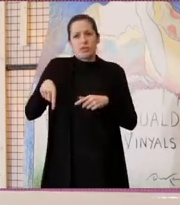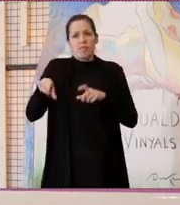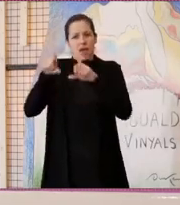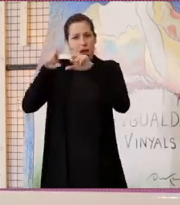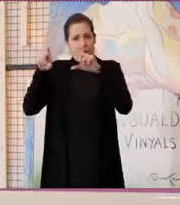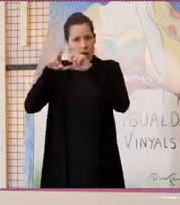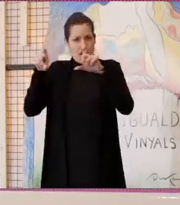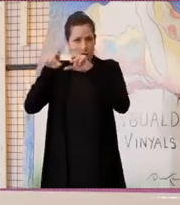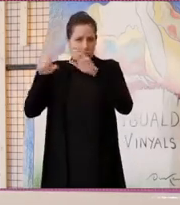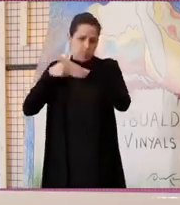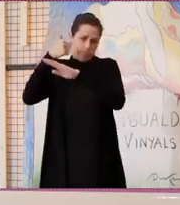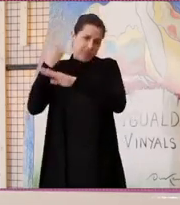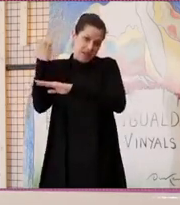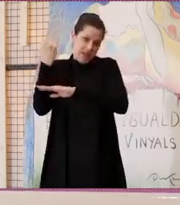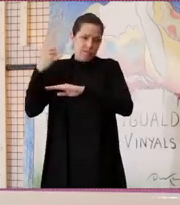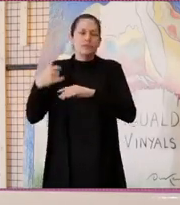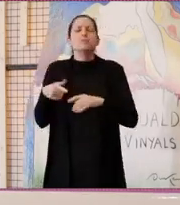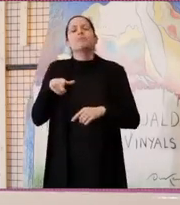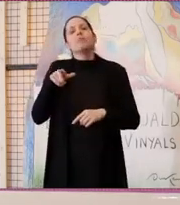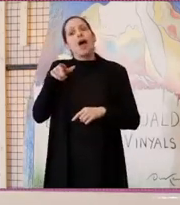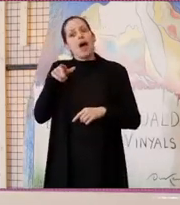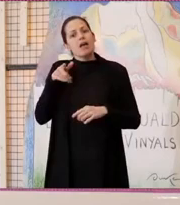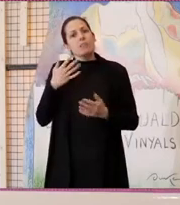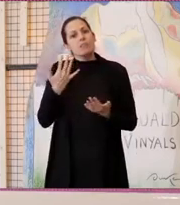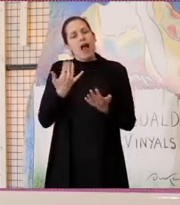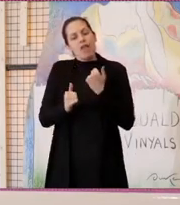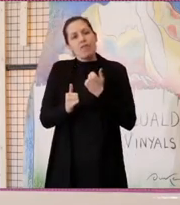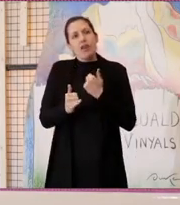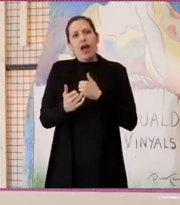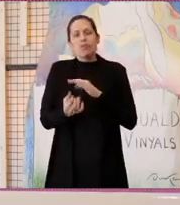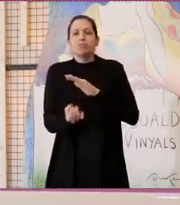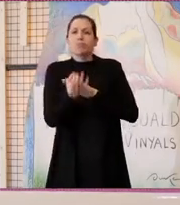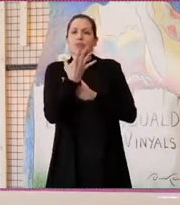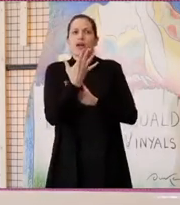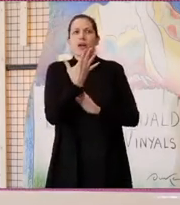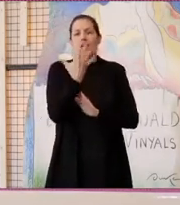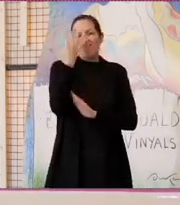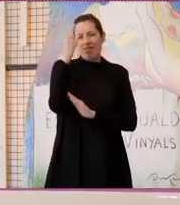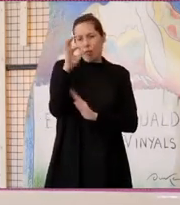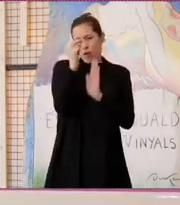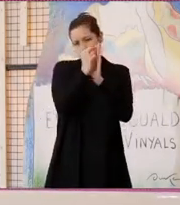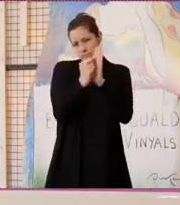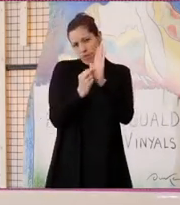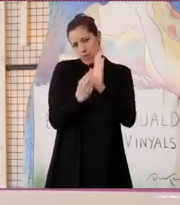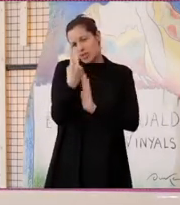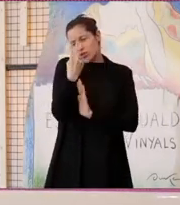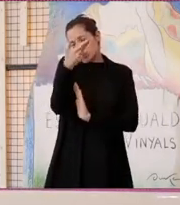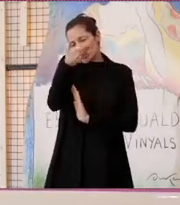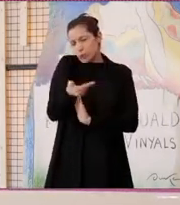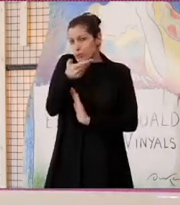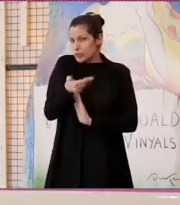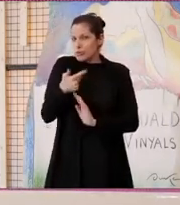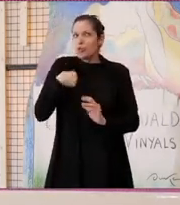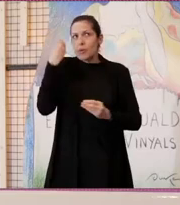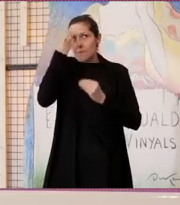yo creo que bastante bueno han salido 50 medidas pero yo creo que dos significativas o a mí me